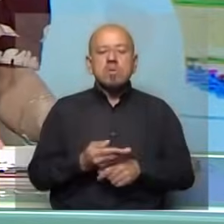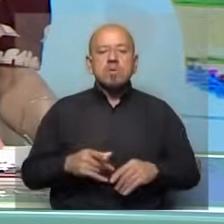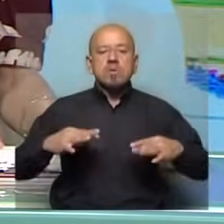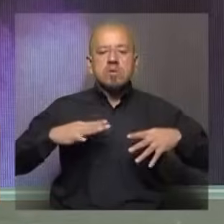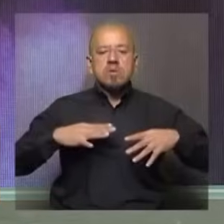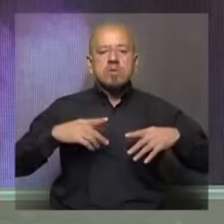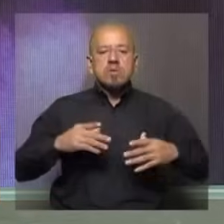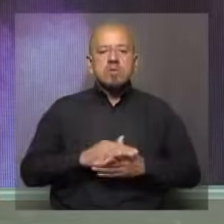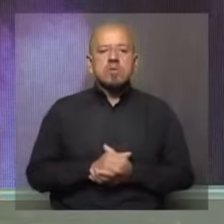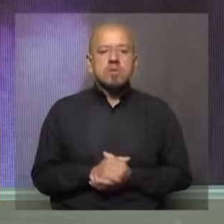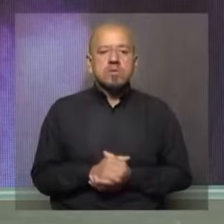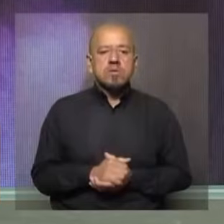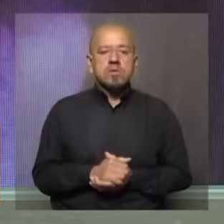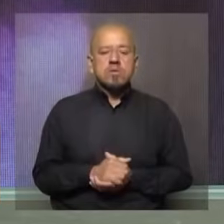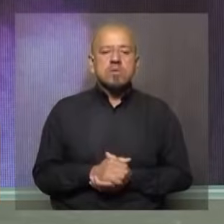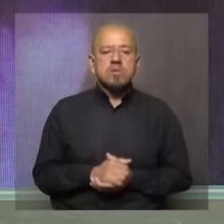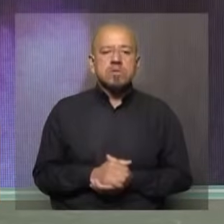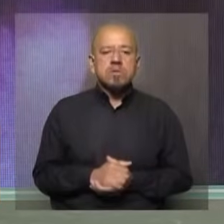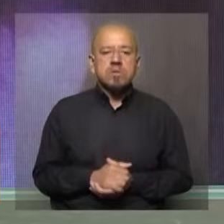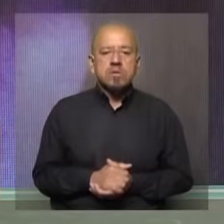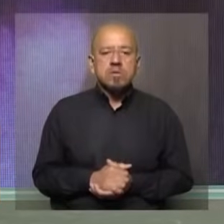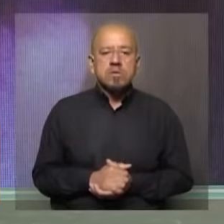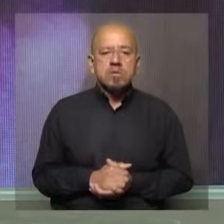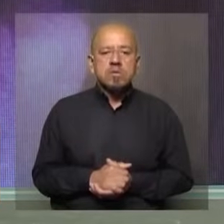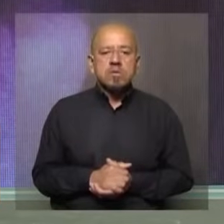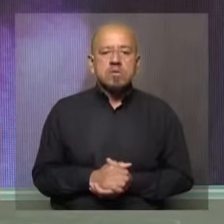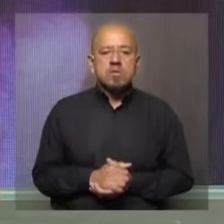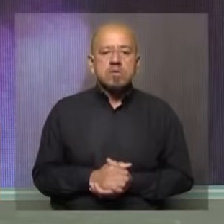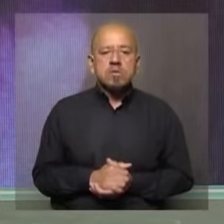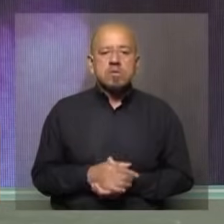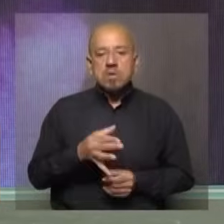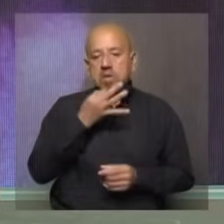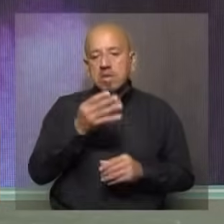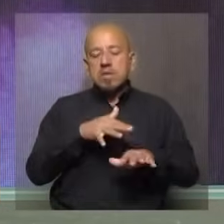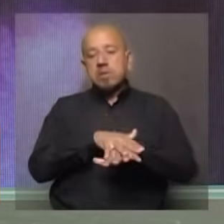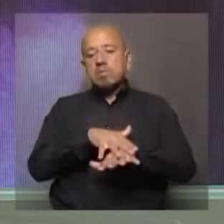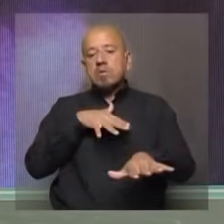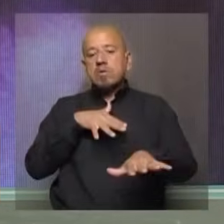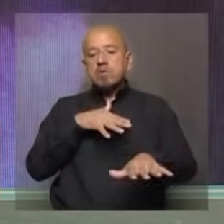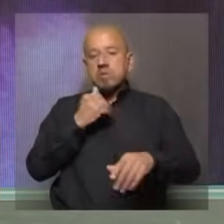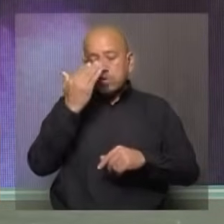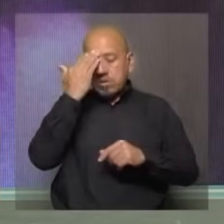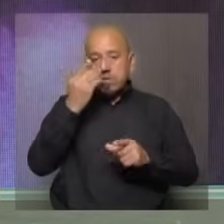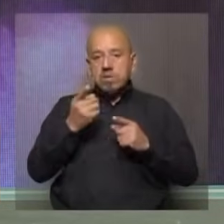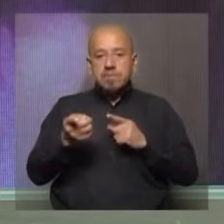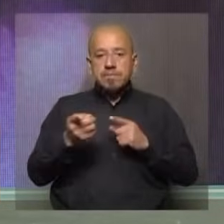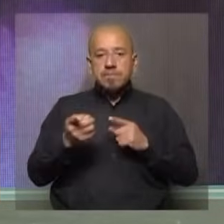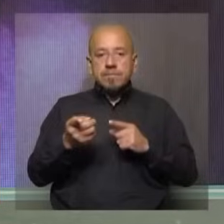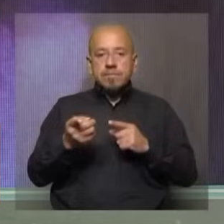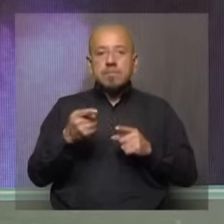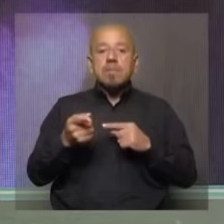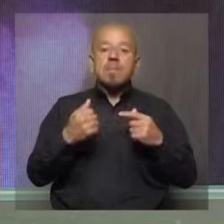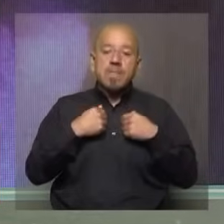No dije exactamente eso. Lo que dije es que si el plenario del FA, si el Frente Amplio lo requería, yo